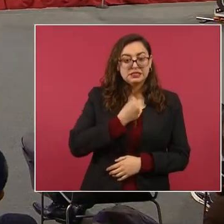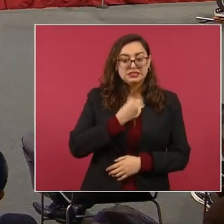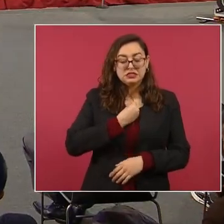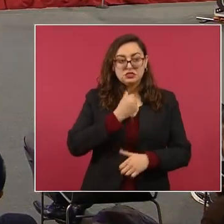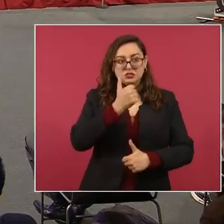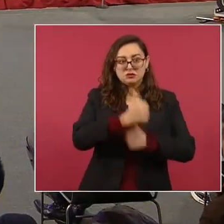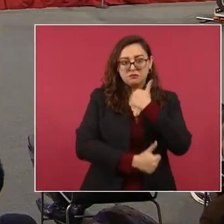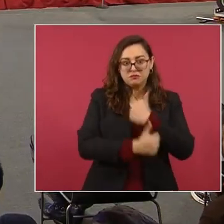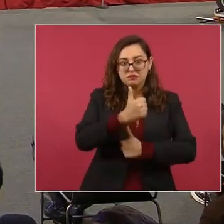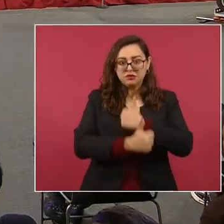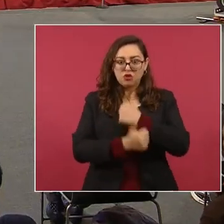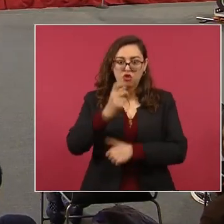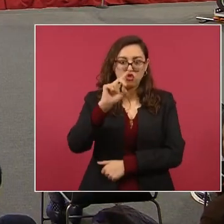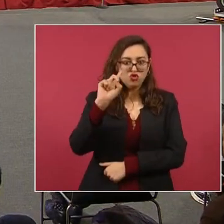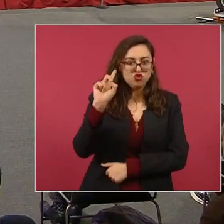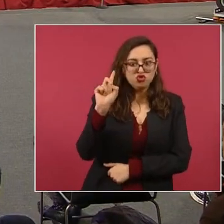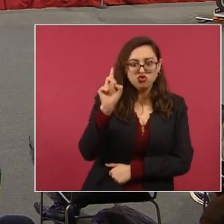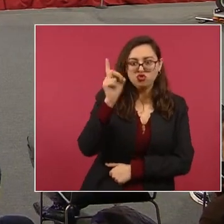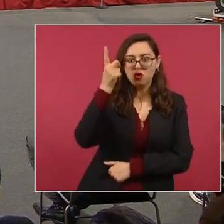no sube